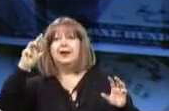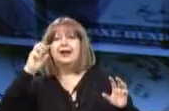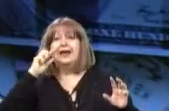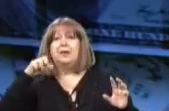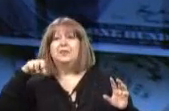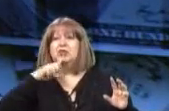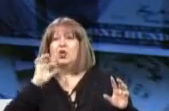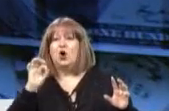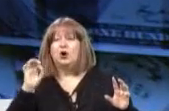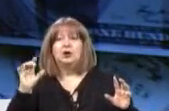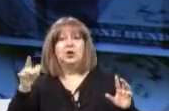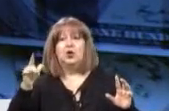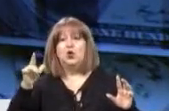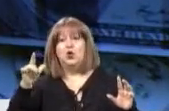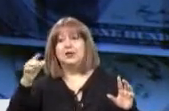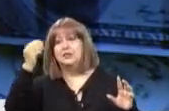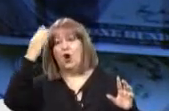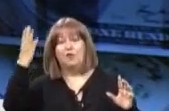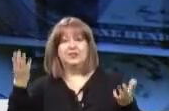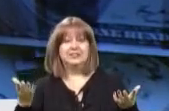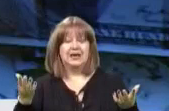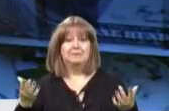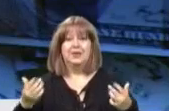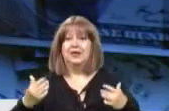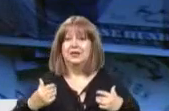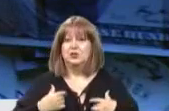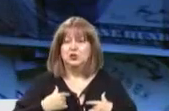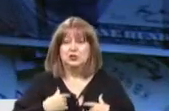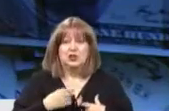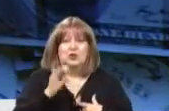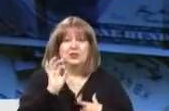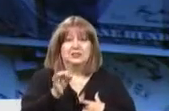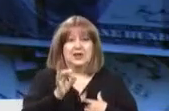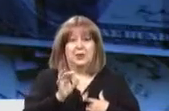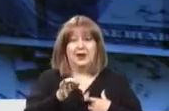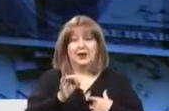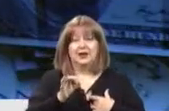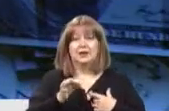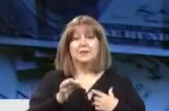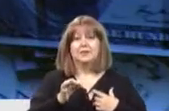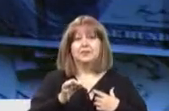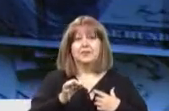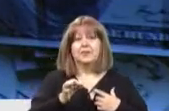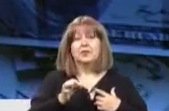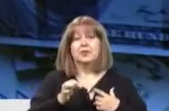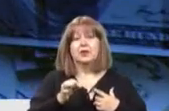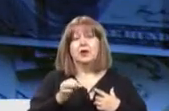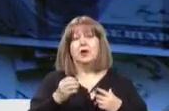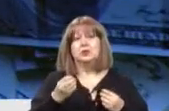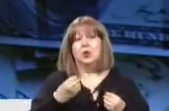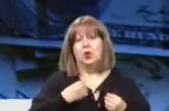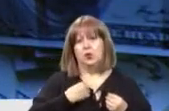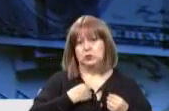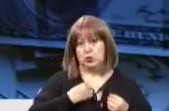para salir hablando de esto, tengo que tener una idoneidad ante Comisión Nacional de Valores y tengo que tener un rol dentro de como